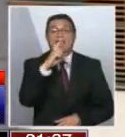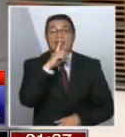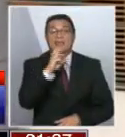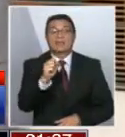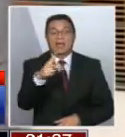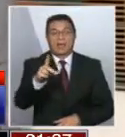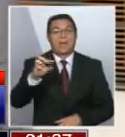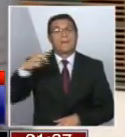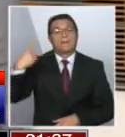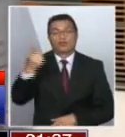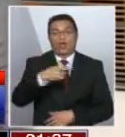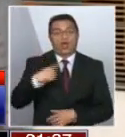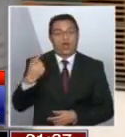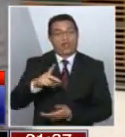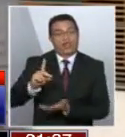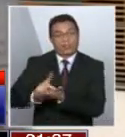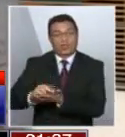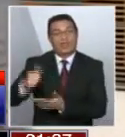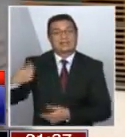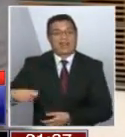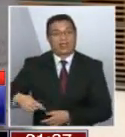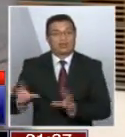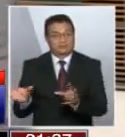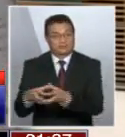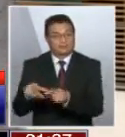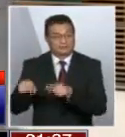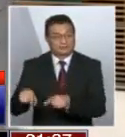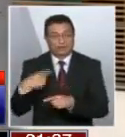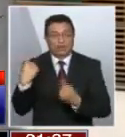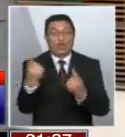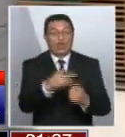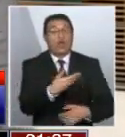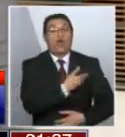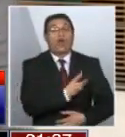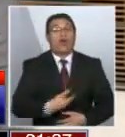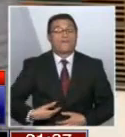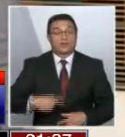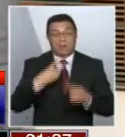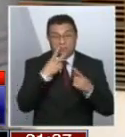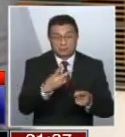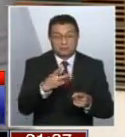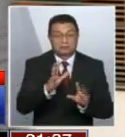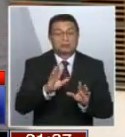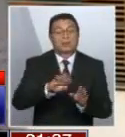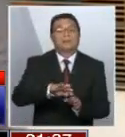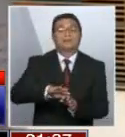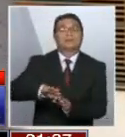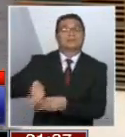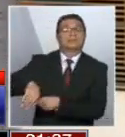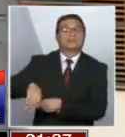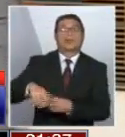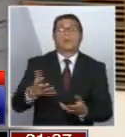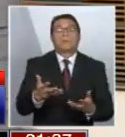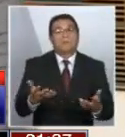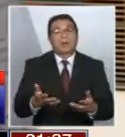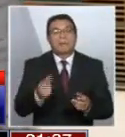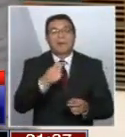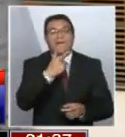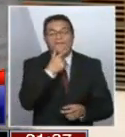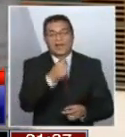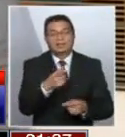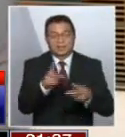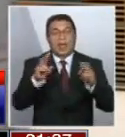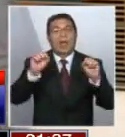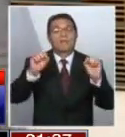asignaciones parlamentarias. Eso luego el gobierno prefirió sacarlo para, me imagino, facilitar